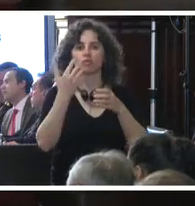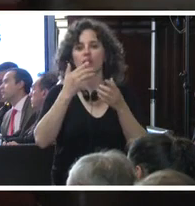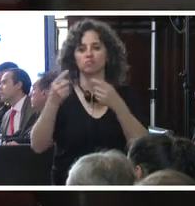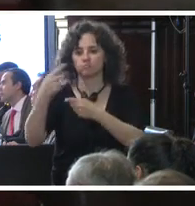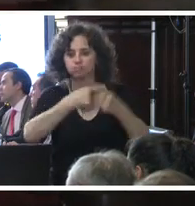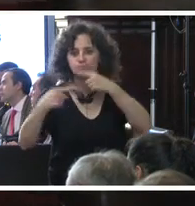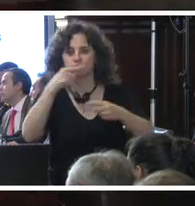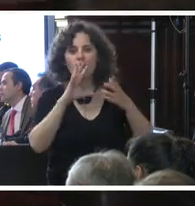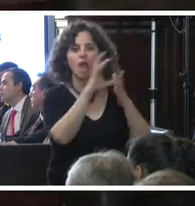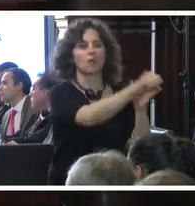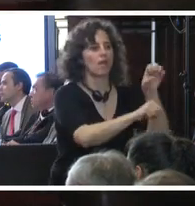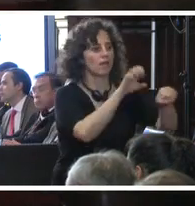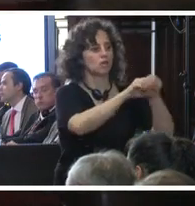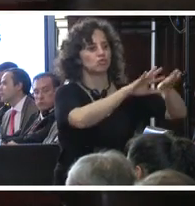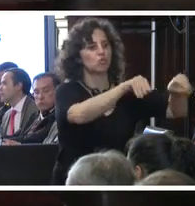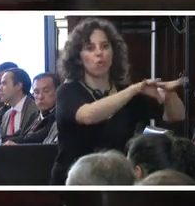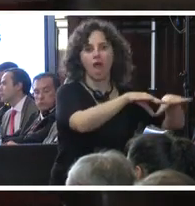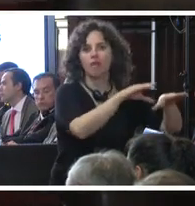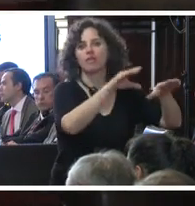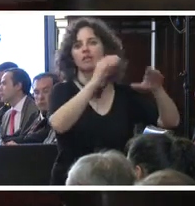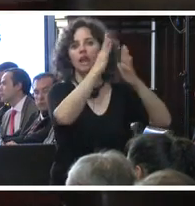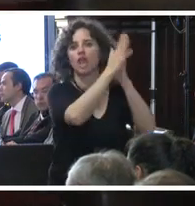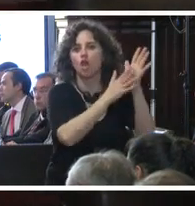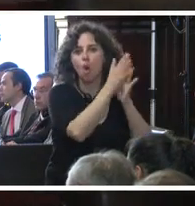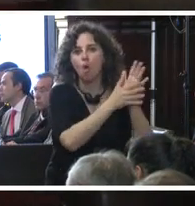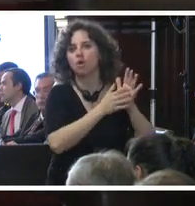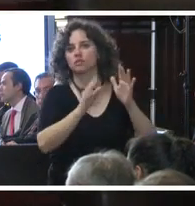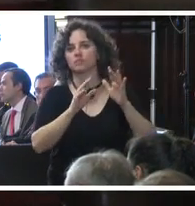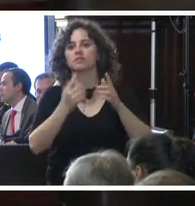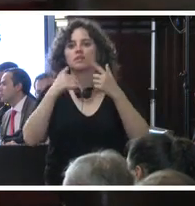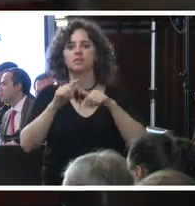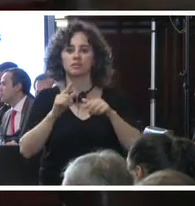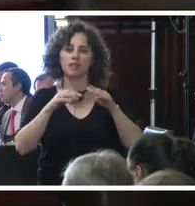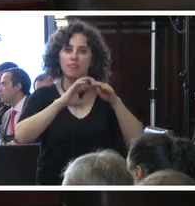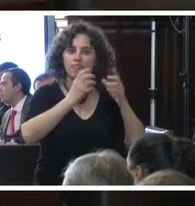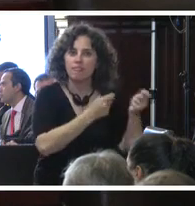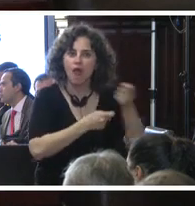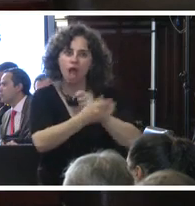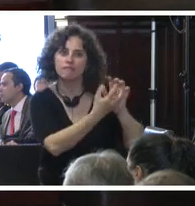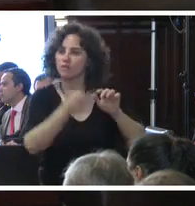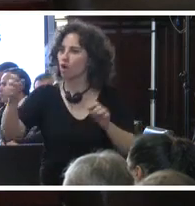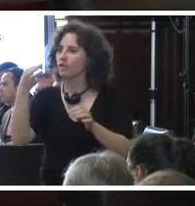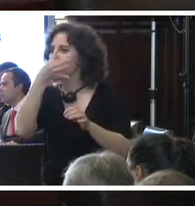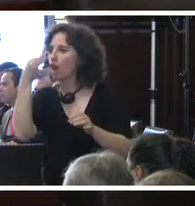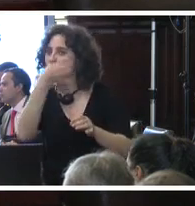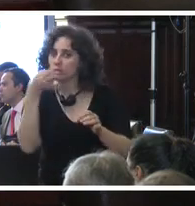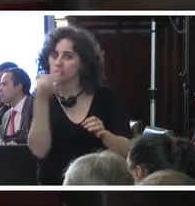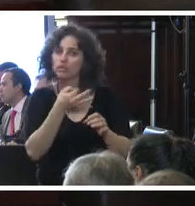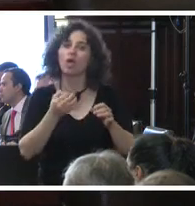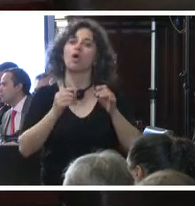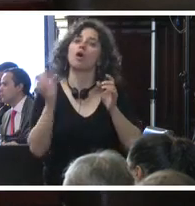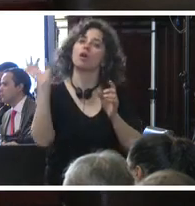sí para apoderarse de regiones, ciudades o plazas. Su objetivo es asegurar el tráfico y el control de los narcóticos en el mayoreo y en